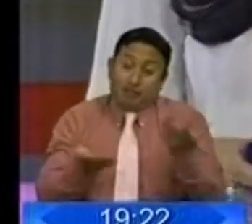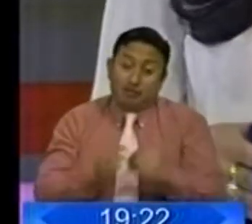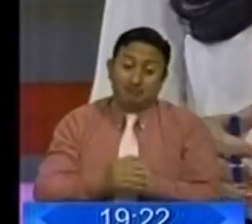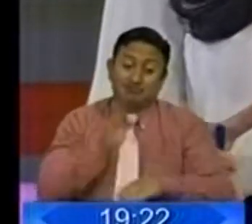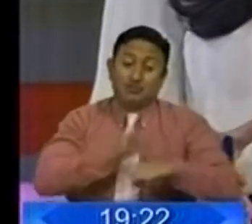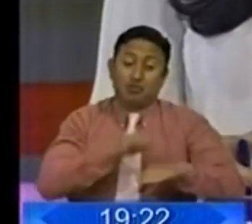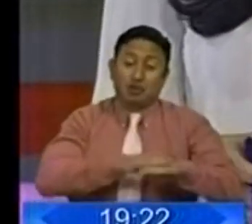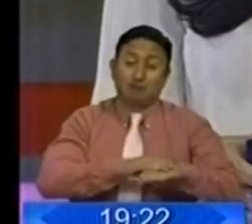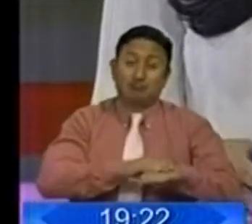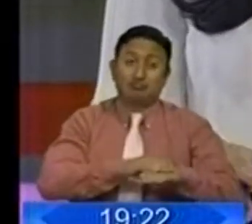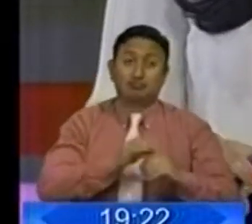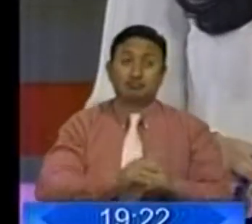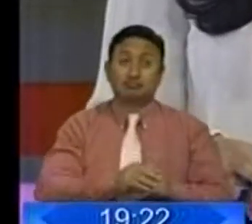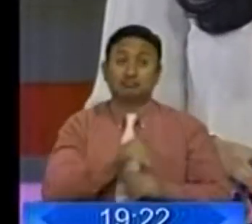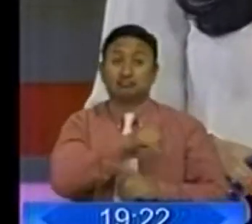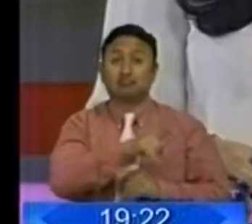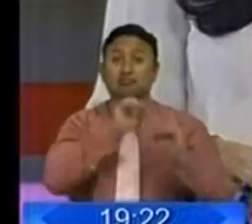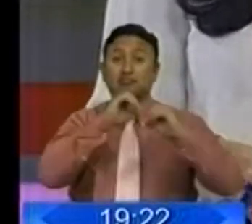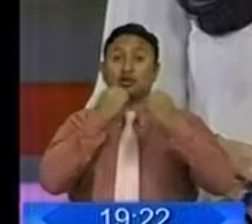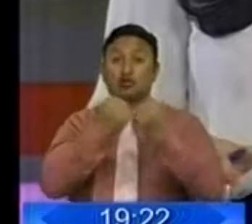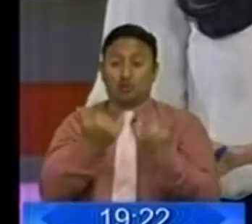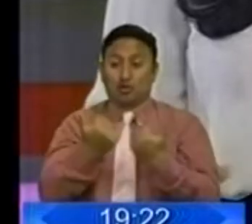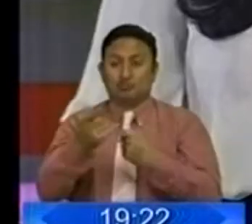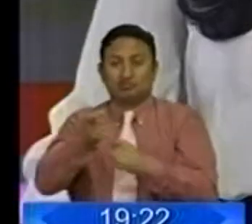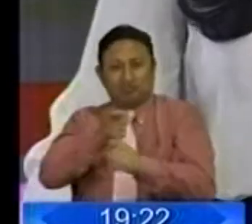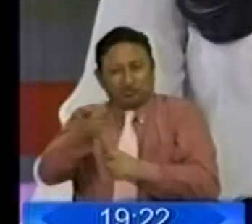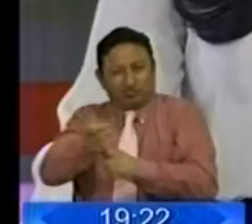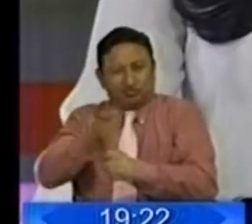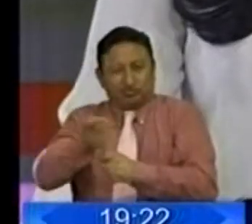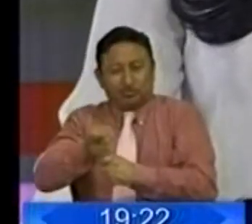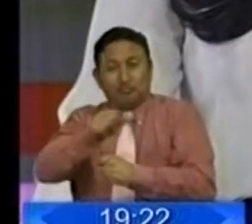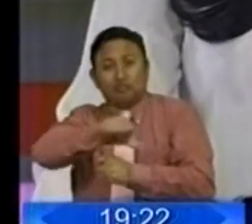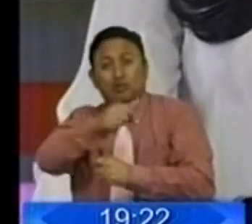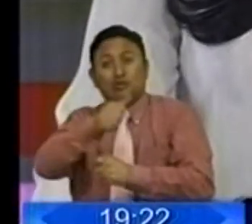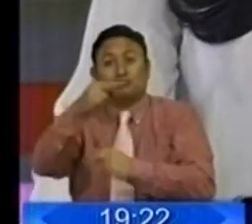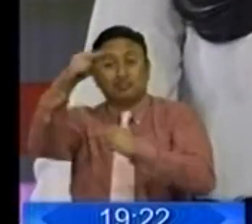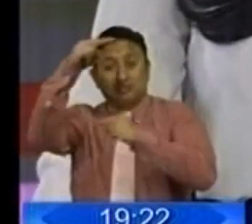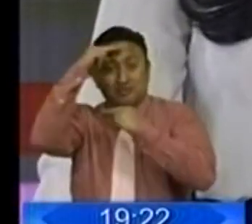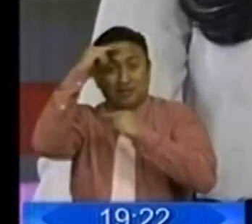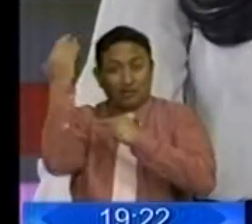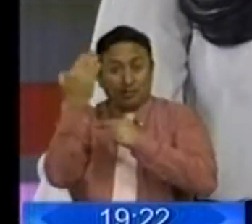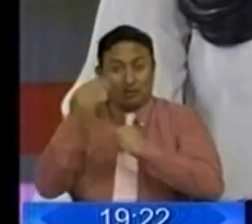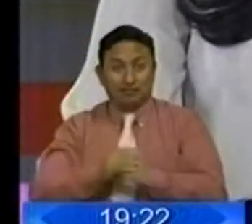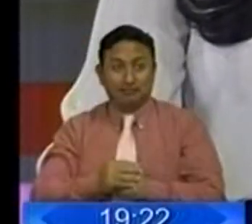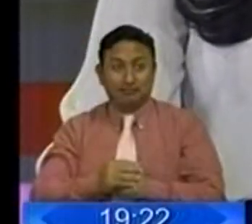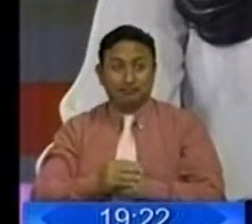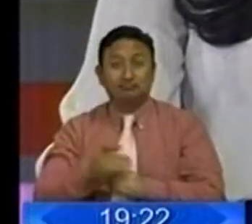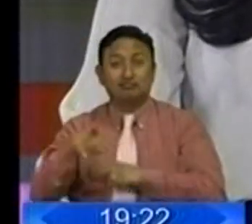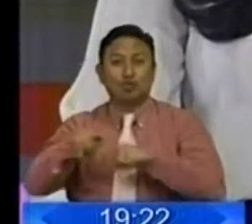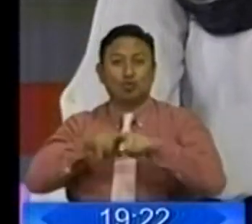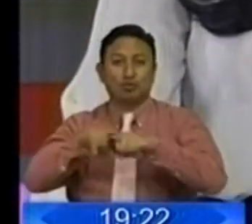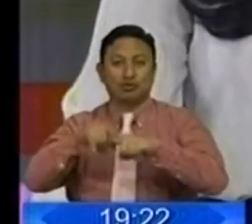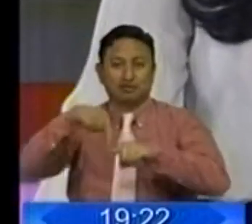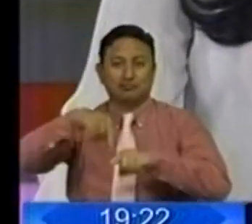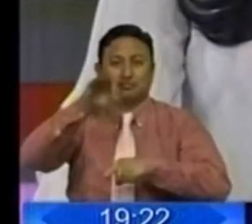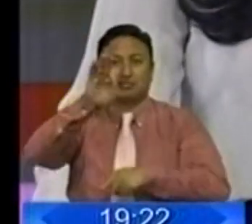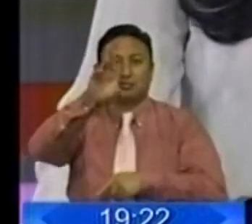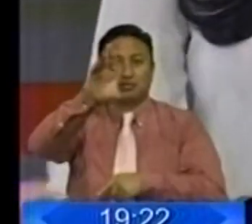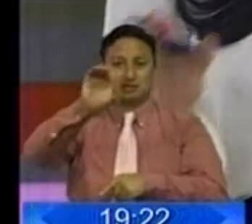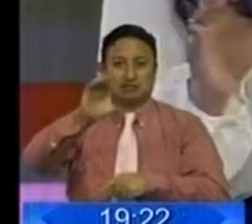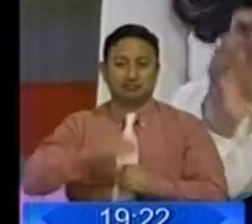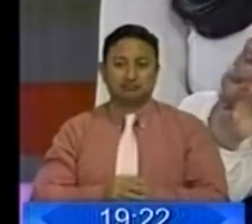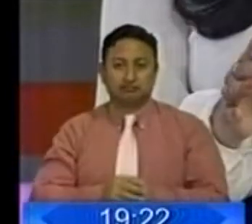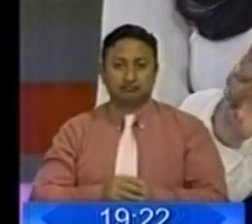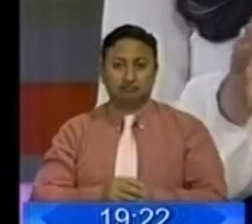presión mediática que dicho organismo ha recibido de parte de otros canales de televisión competidores de TVC,